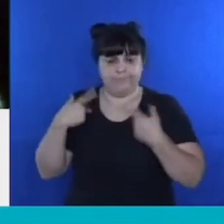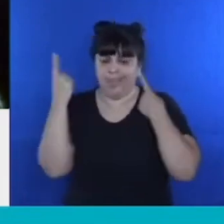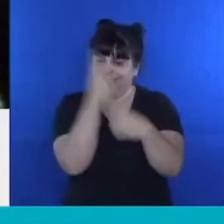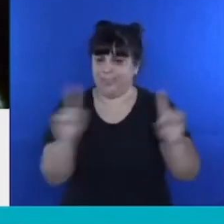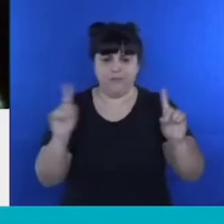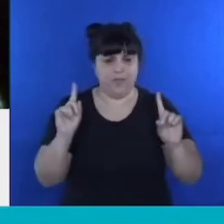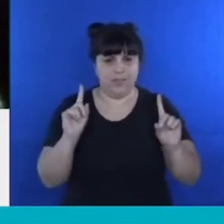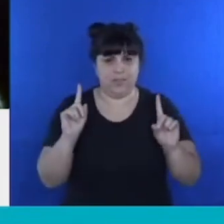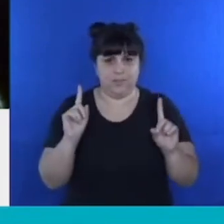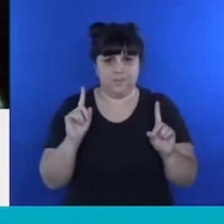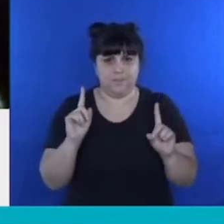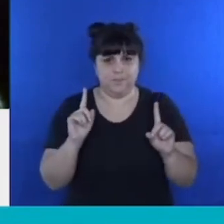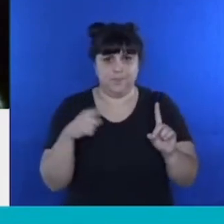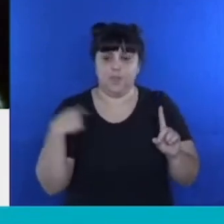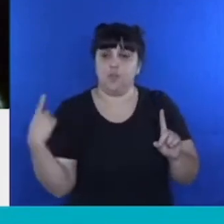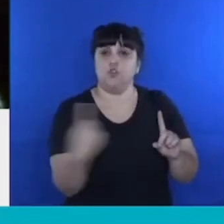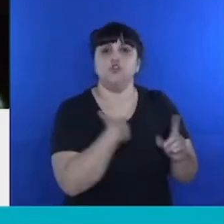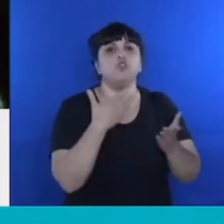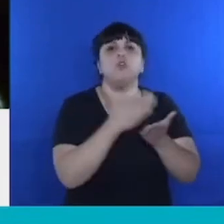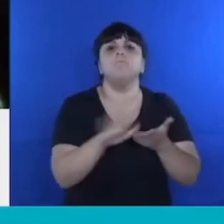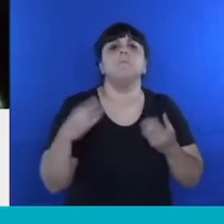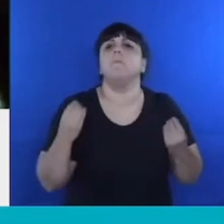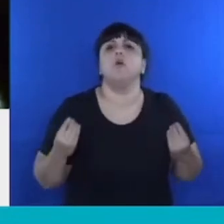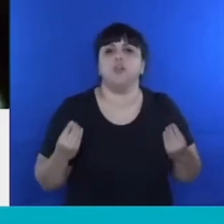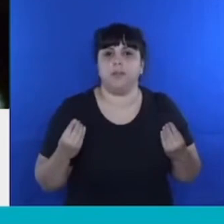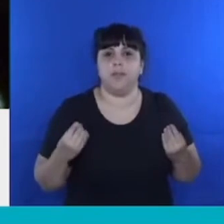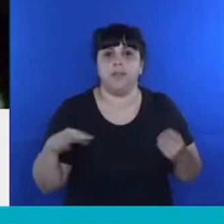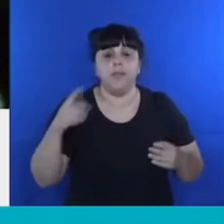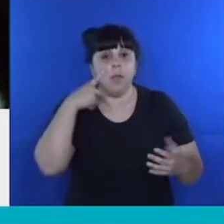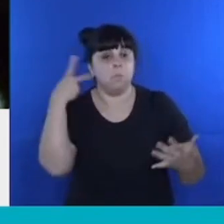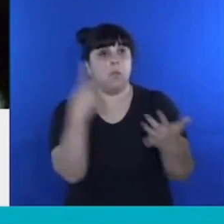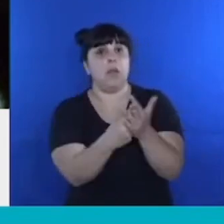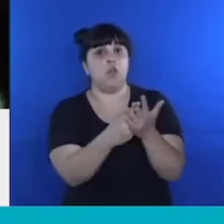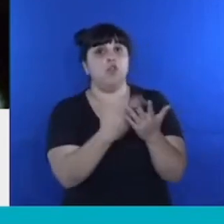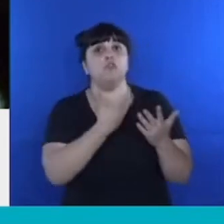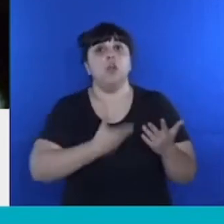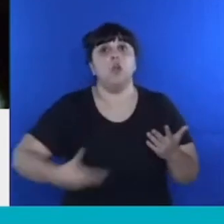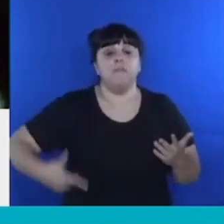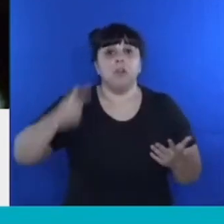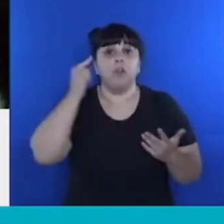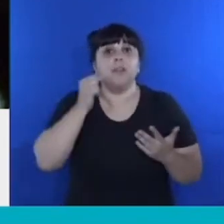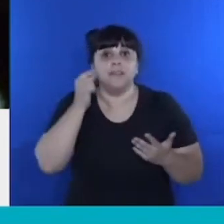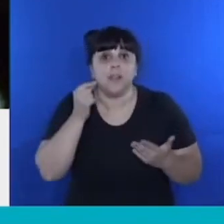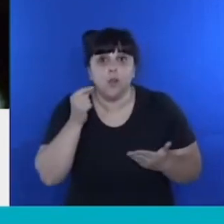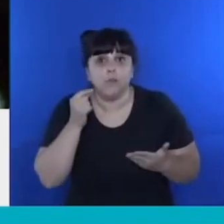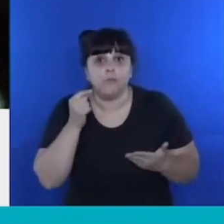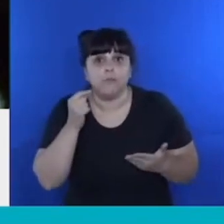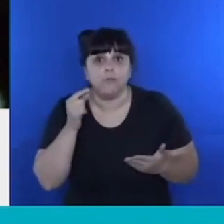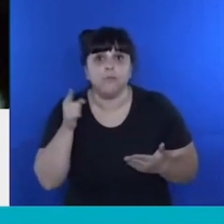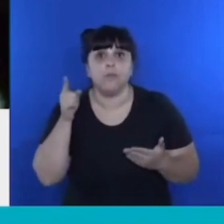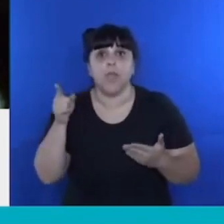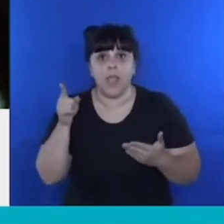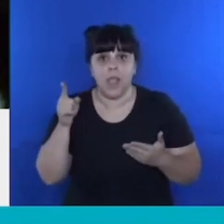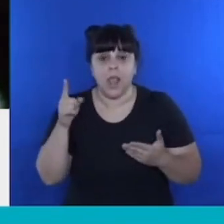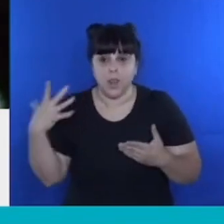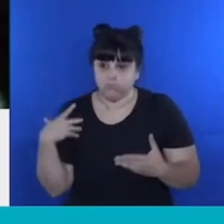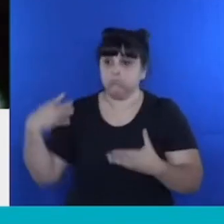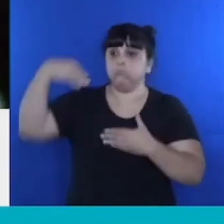la palabra. Porque hay que reconocer algo, el gobierno de Axel Kicillof se sumó